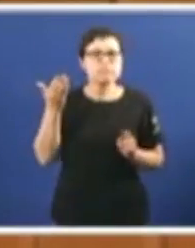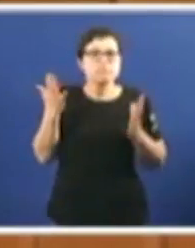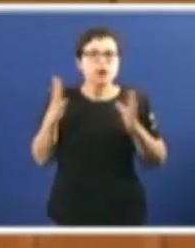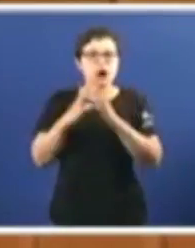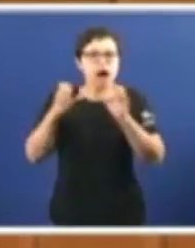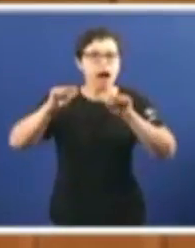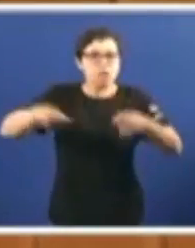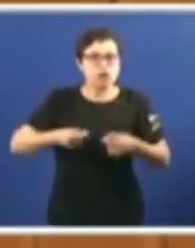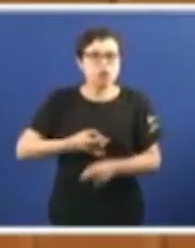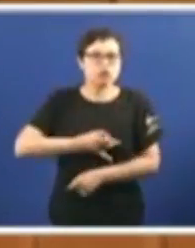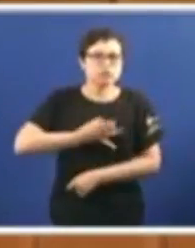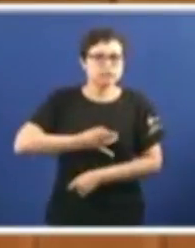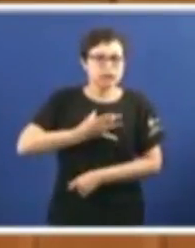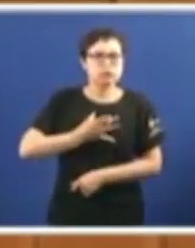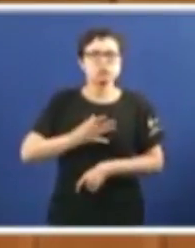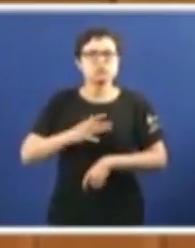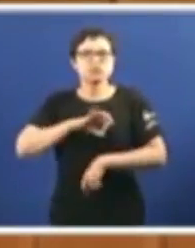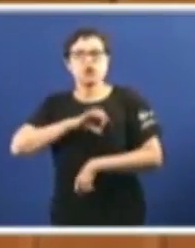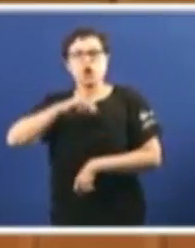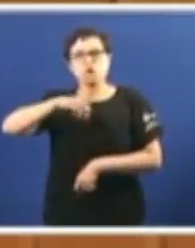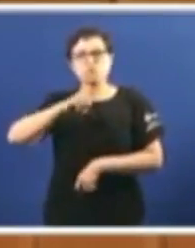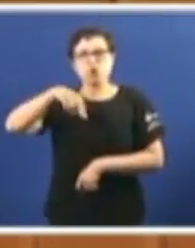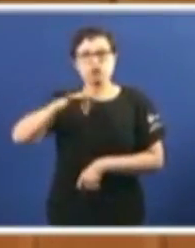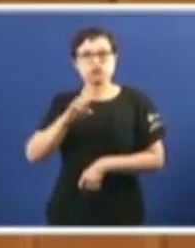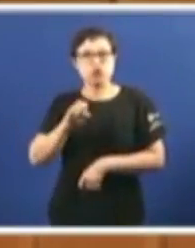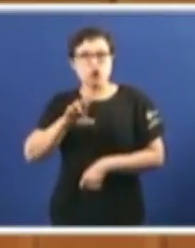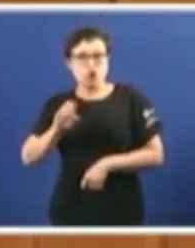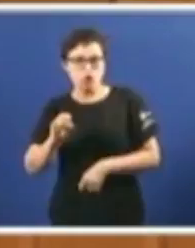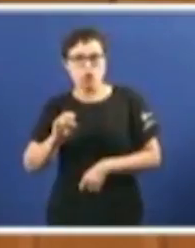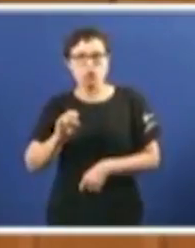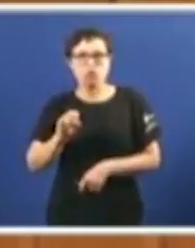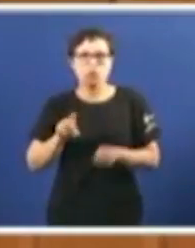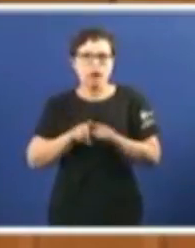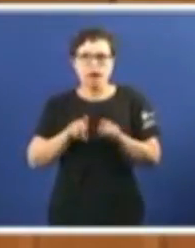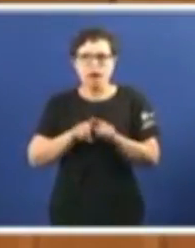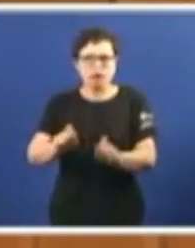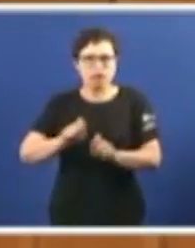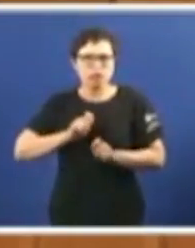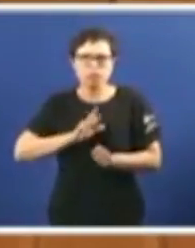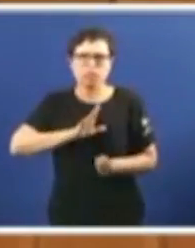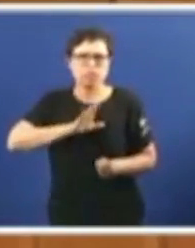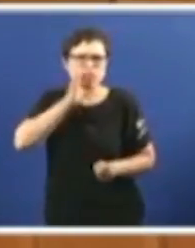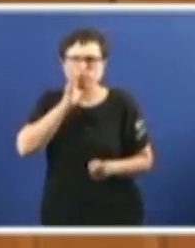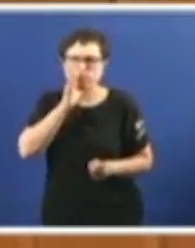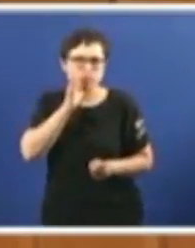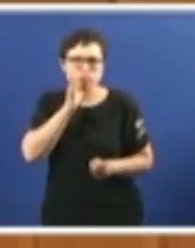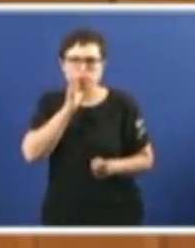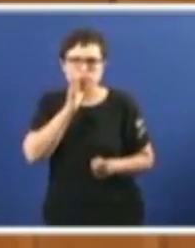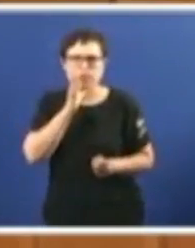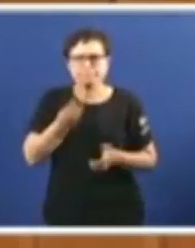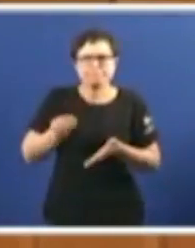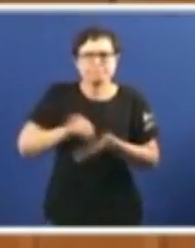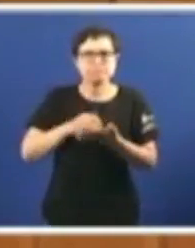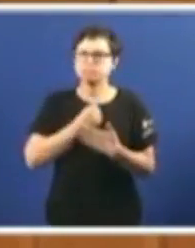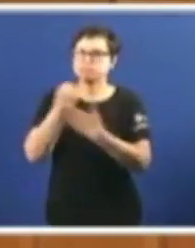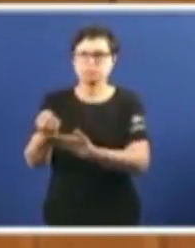acordo sindical co señor Montoro Mas Teixoiras é absolutamente insuficiente, pero si consideramos